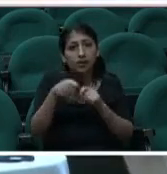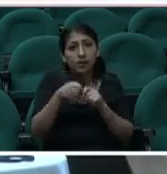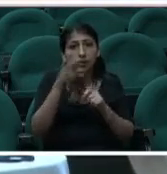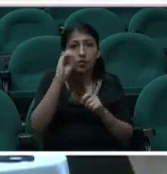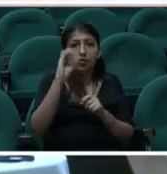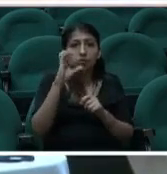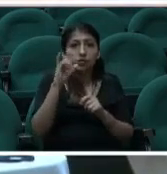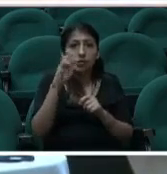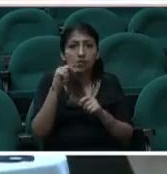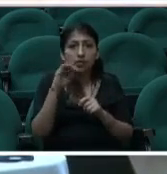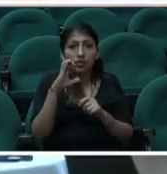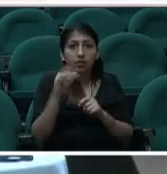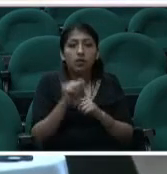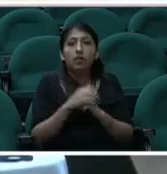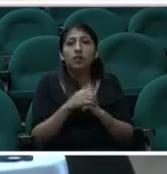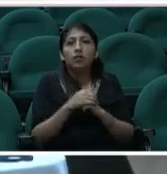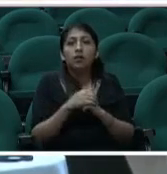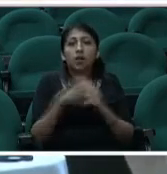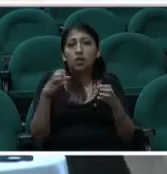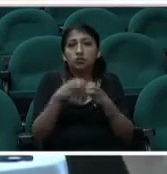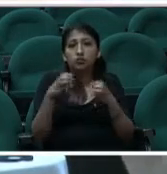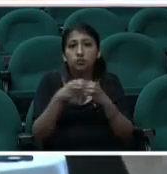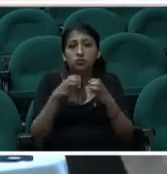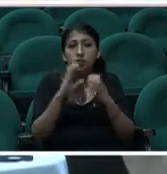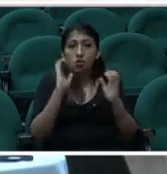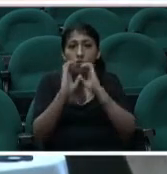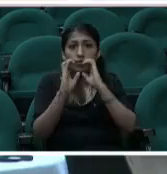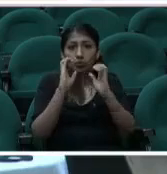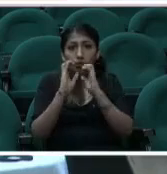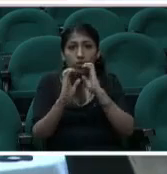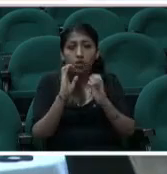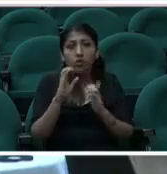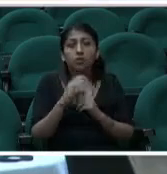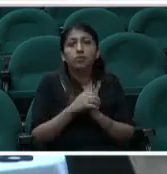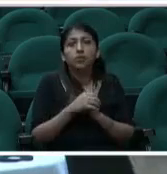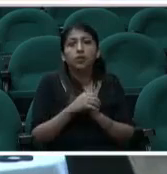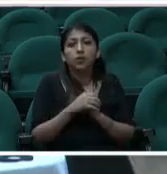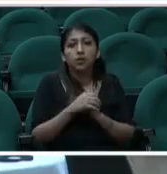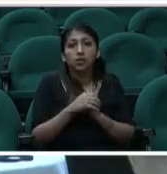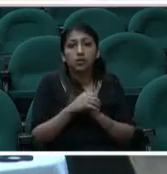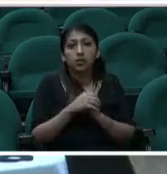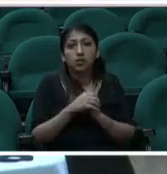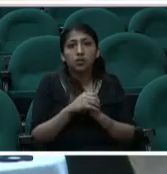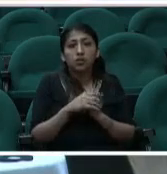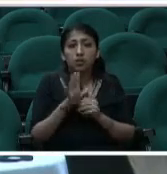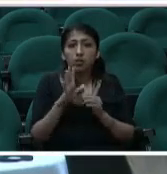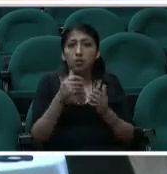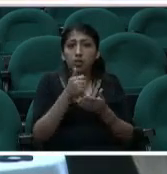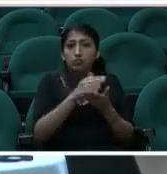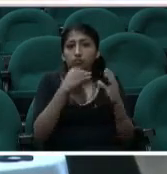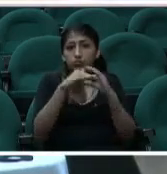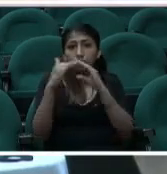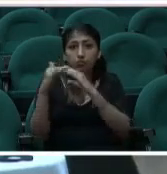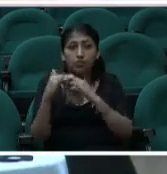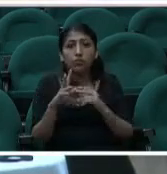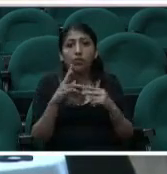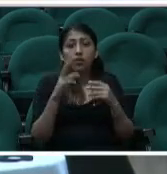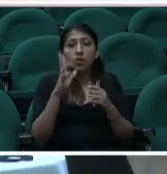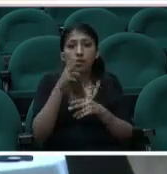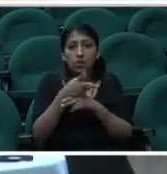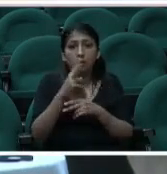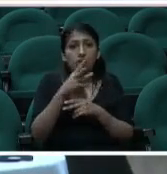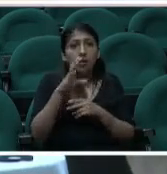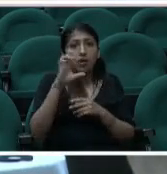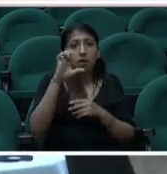interoceánica por la asociación de comunicadores su fanpage se está dando a efecto en este momento en vivo por eco